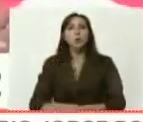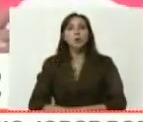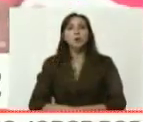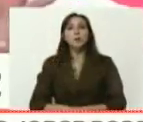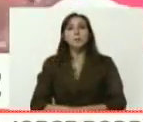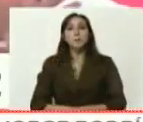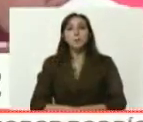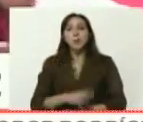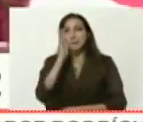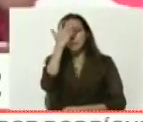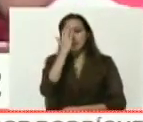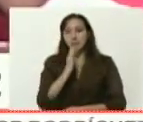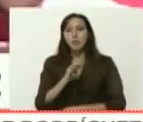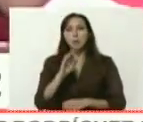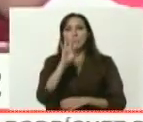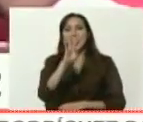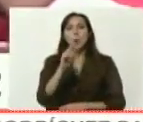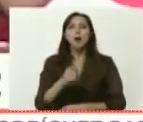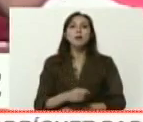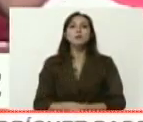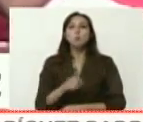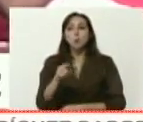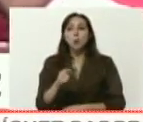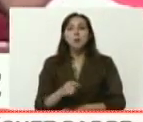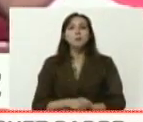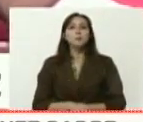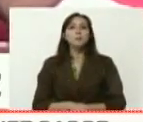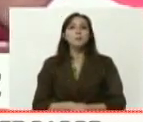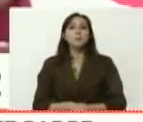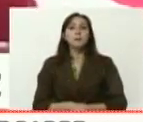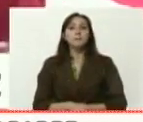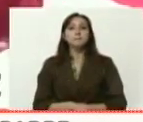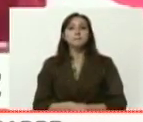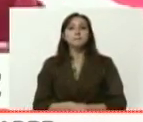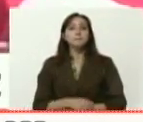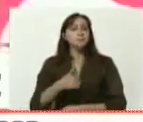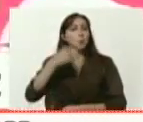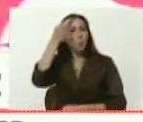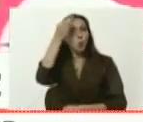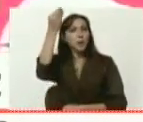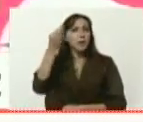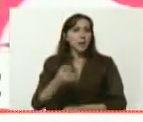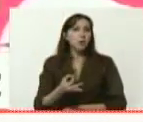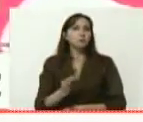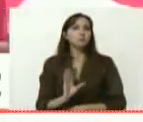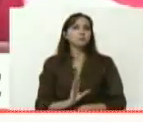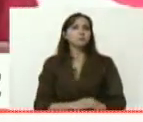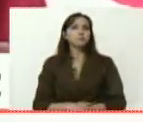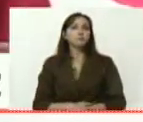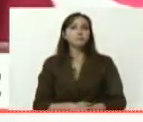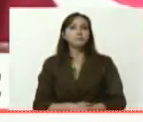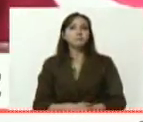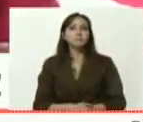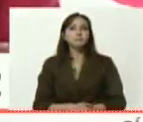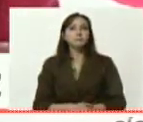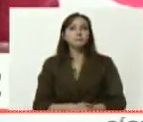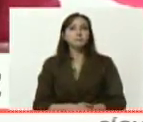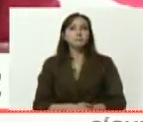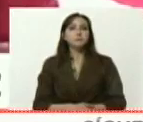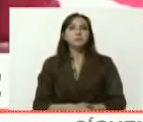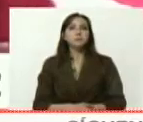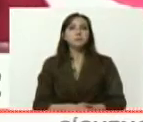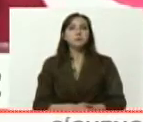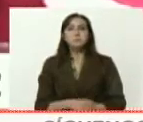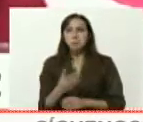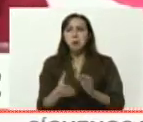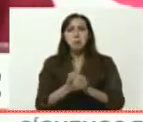van a hacer hay la posibilidad de una marcha, yo creo, he hablado con el general Furio y con varios camaradas de la